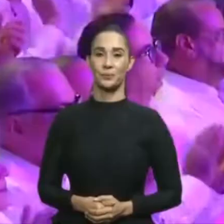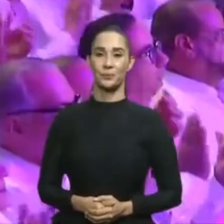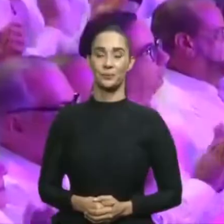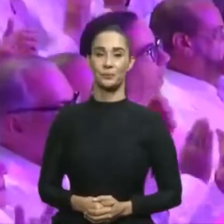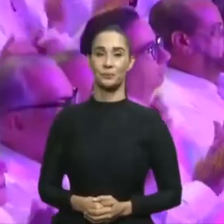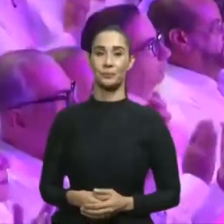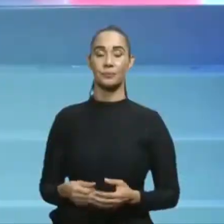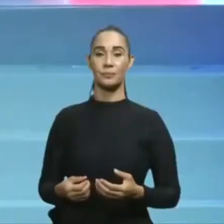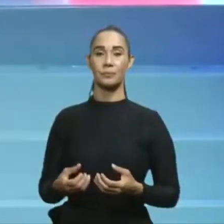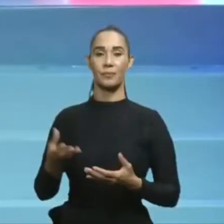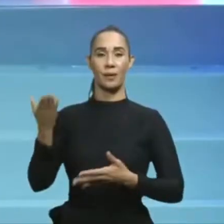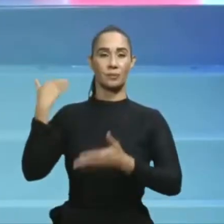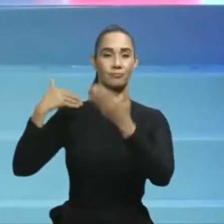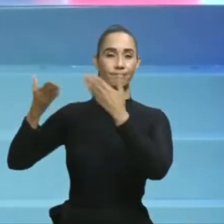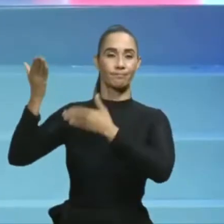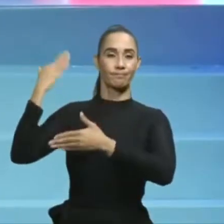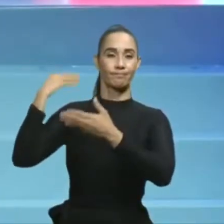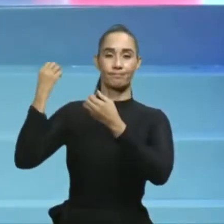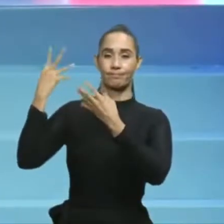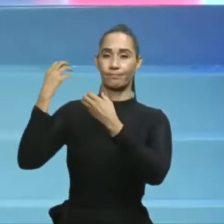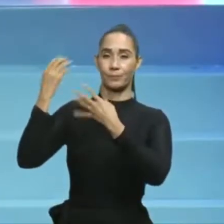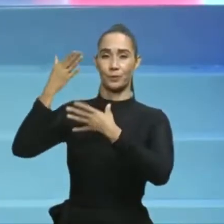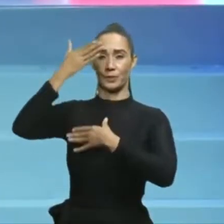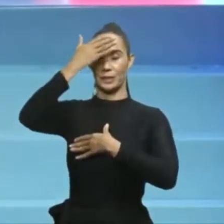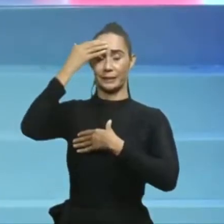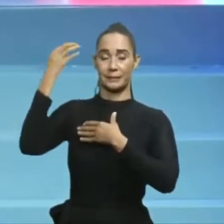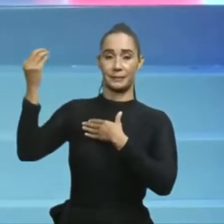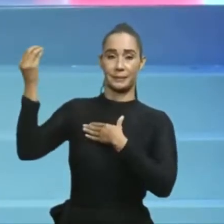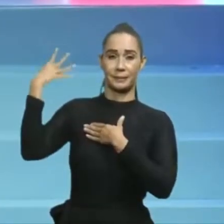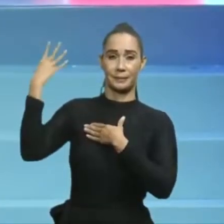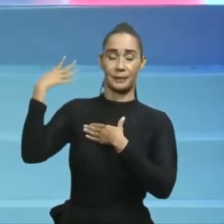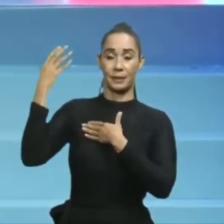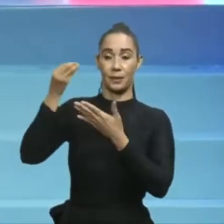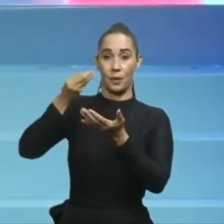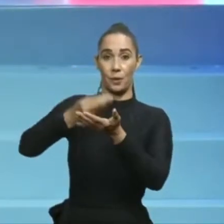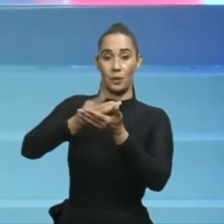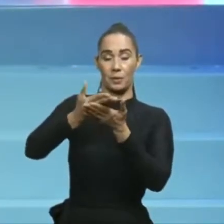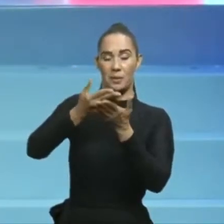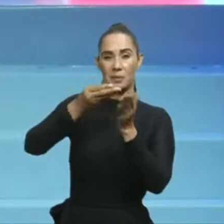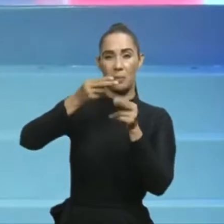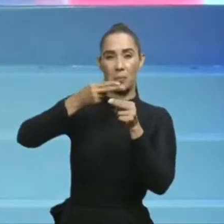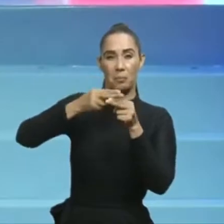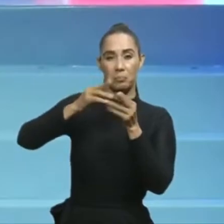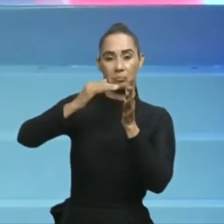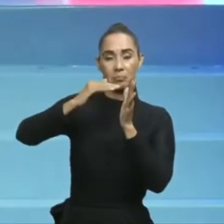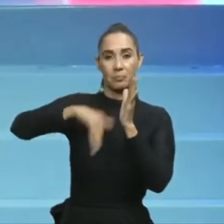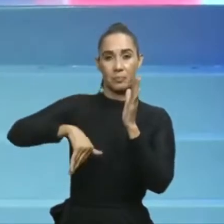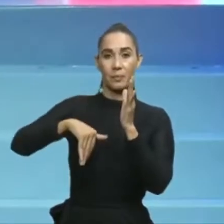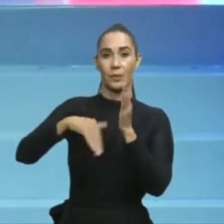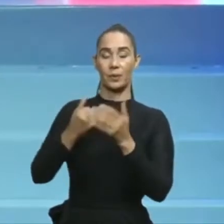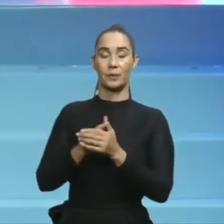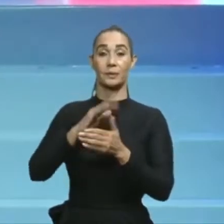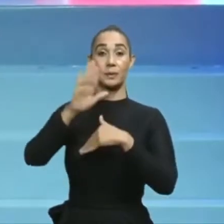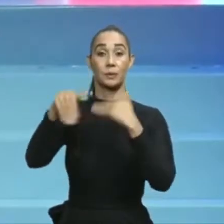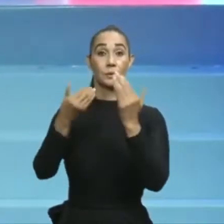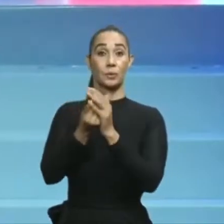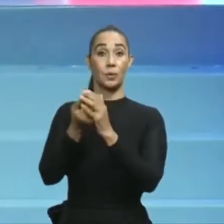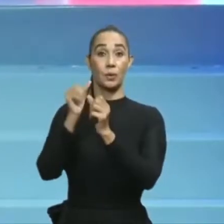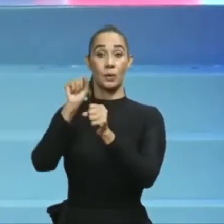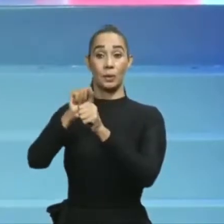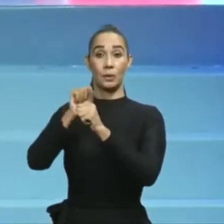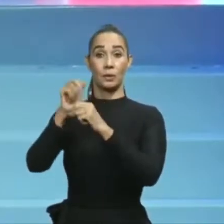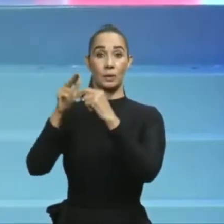muchos años estuvo olvidada y con una inversión mínima de todas las obras